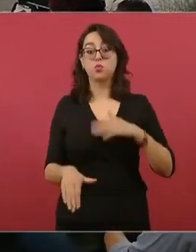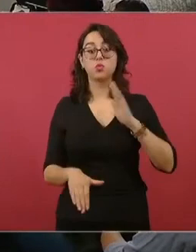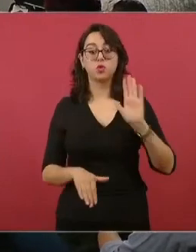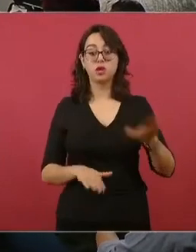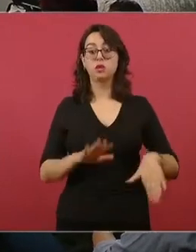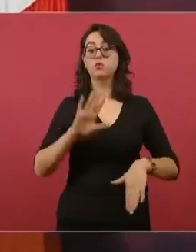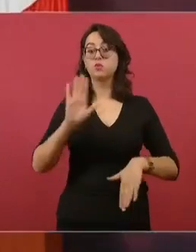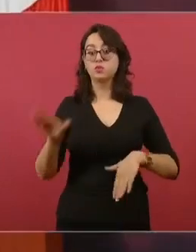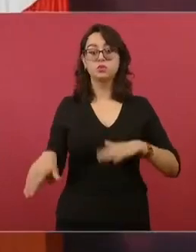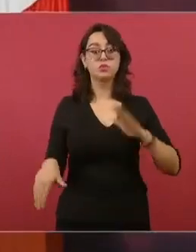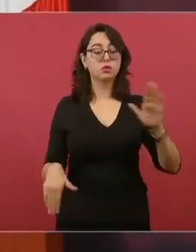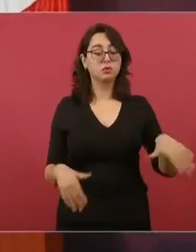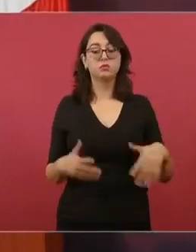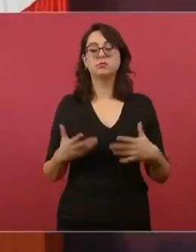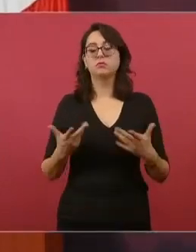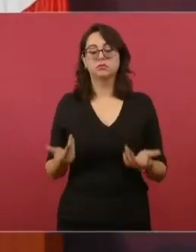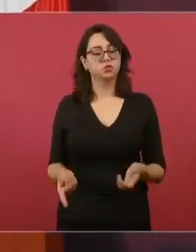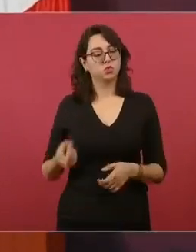consumamos